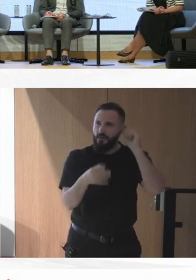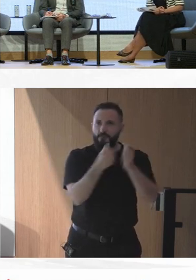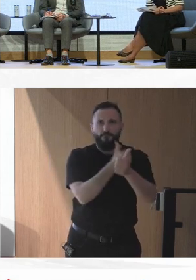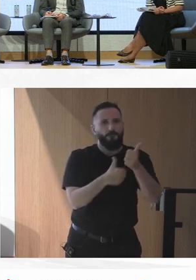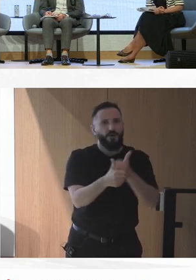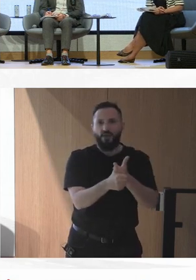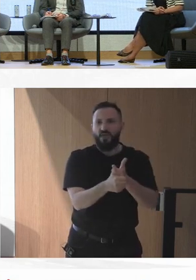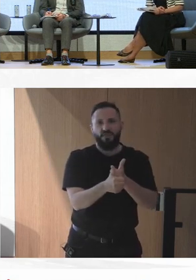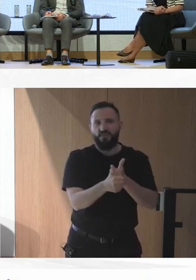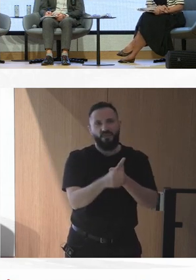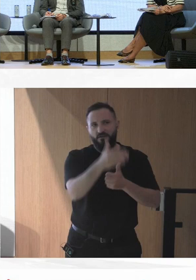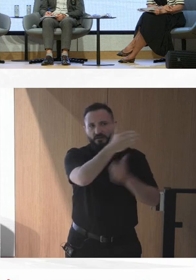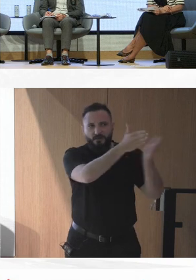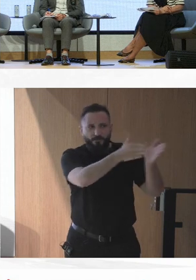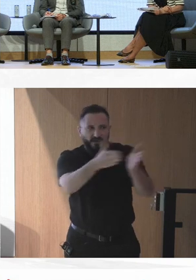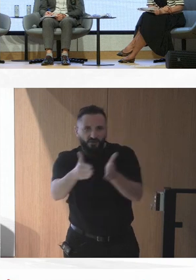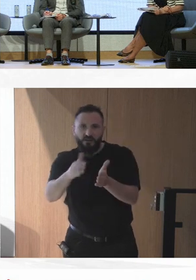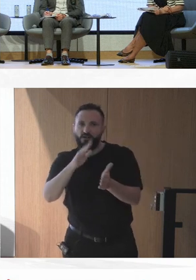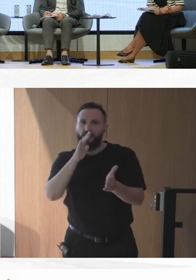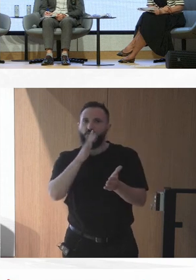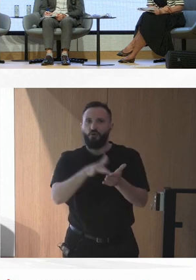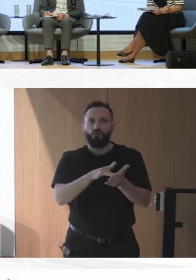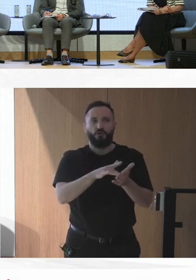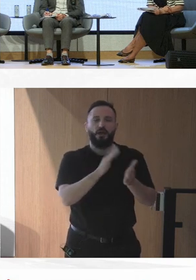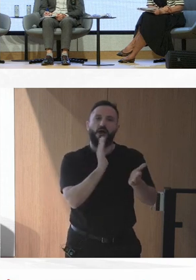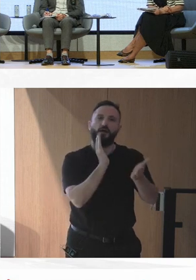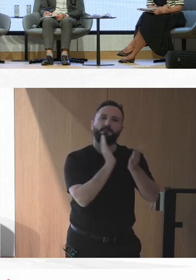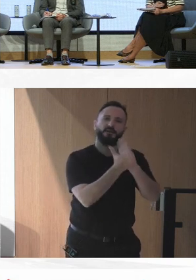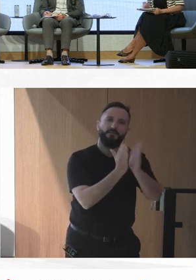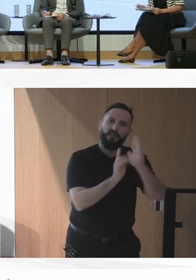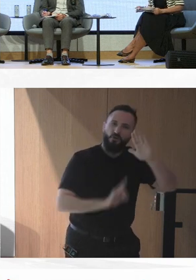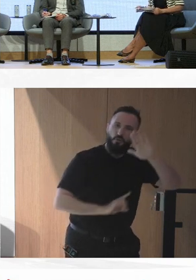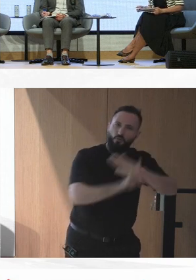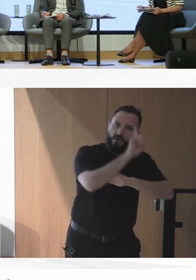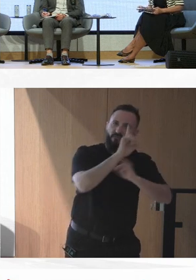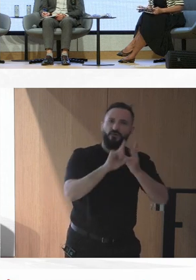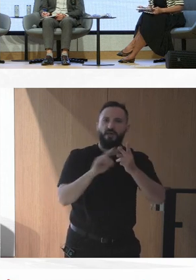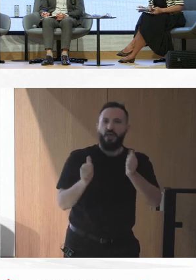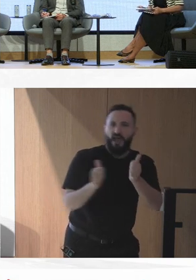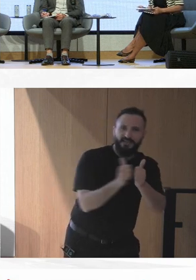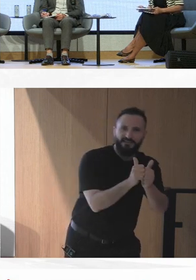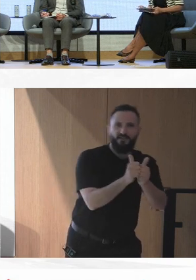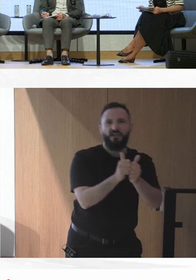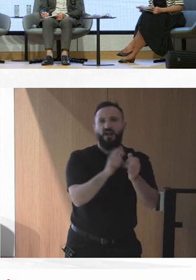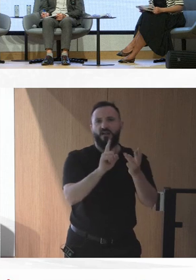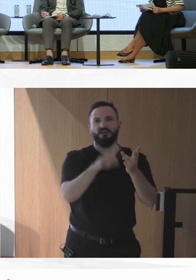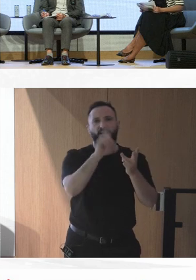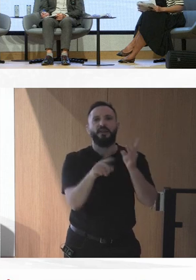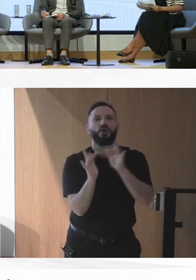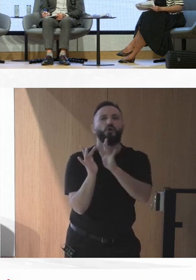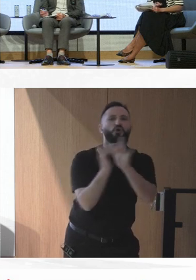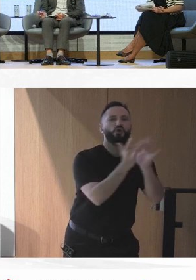prioridad, ¿no?, porque esto tiene un mayor potencial rehabilitador, ¿no?, asistencial, ¿no?, y resocializador,